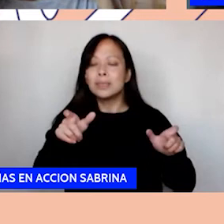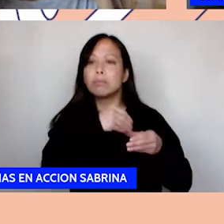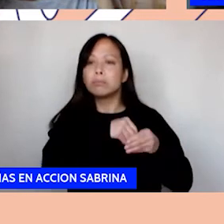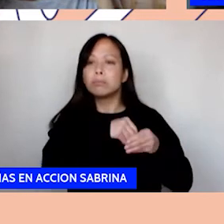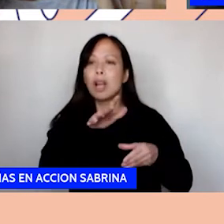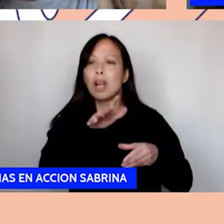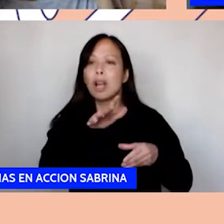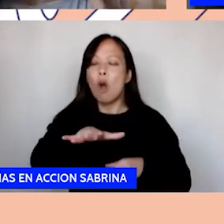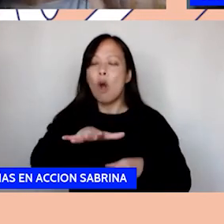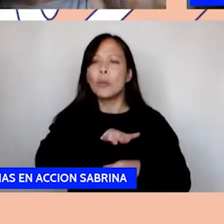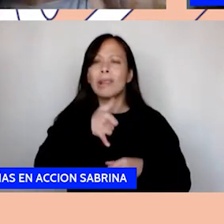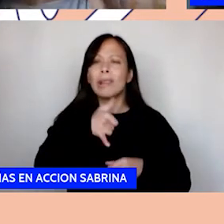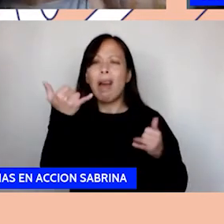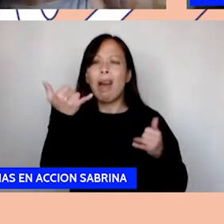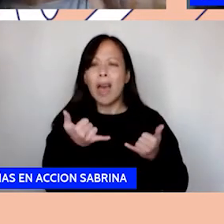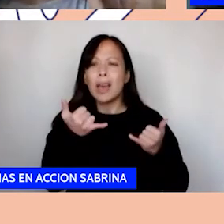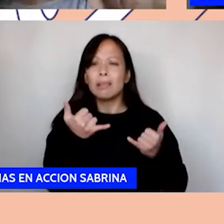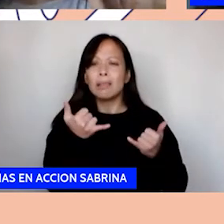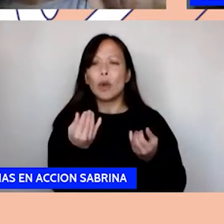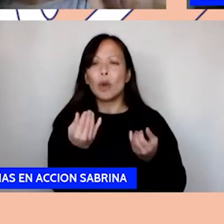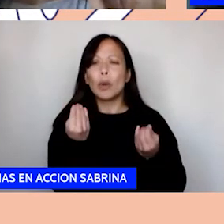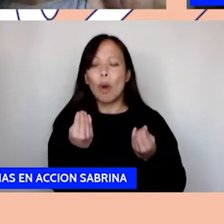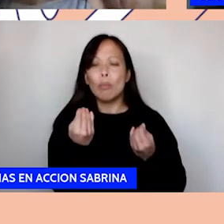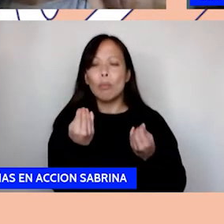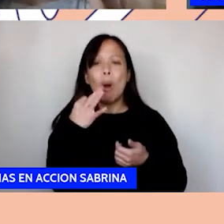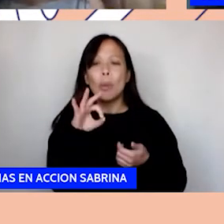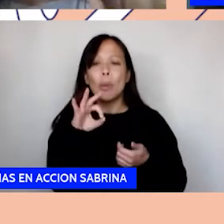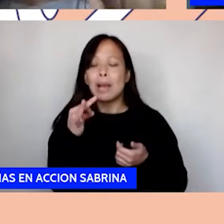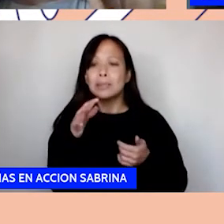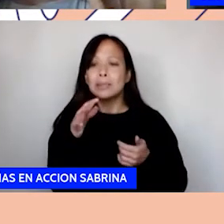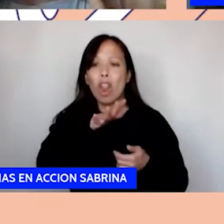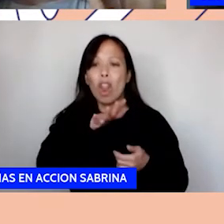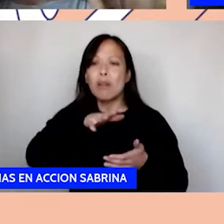para ser activistas de esa comunidad, ¿no? En ese sentido,